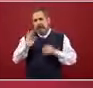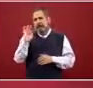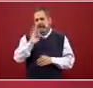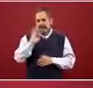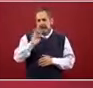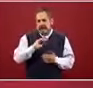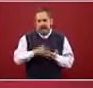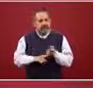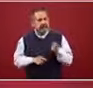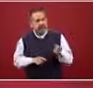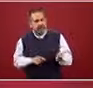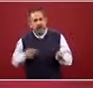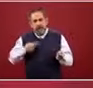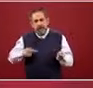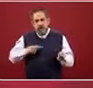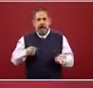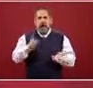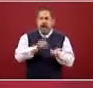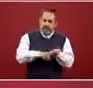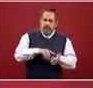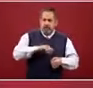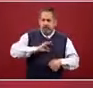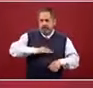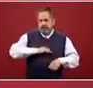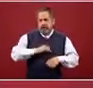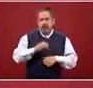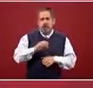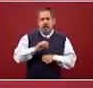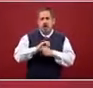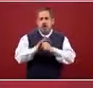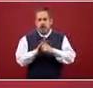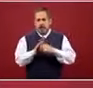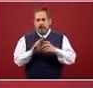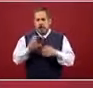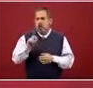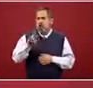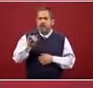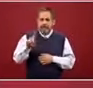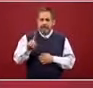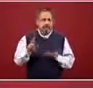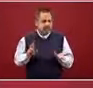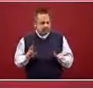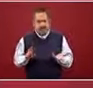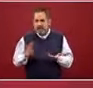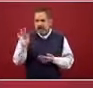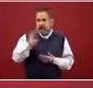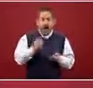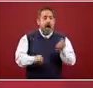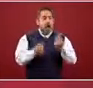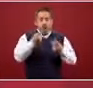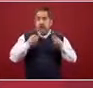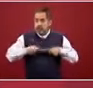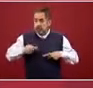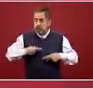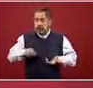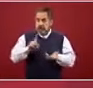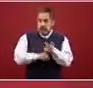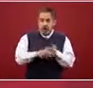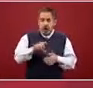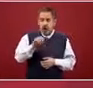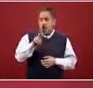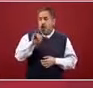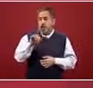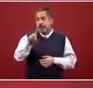ser personas con la infección. Dado que algunas de las personas con la infección o con la enfermedad